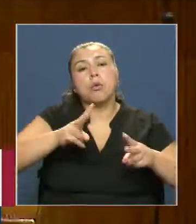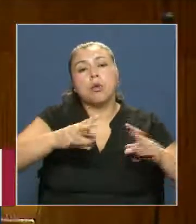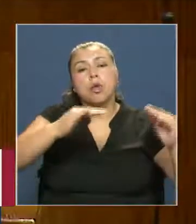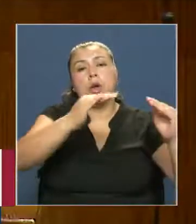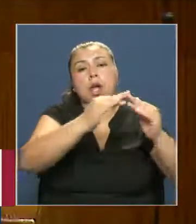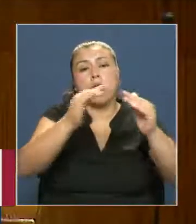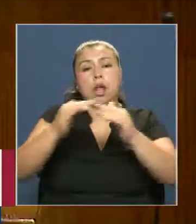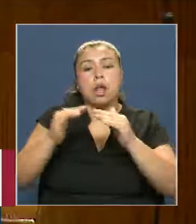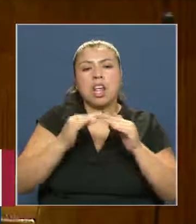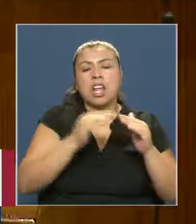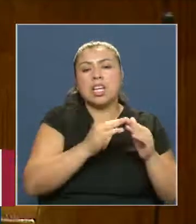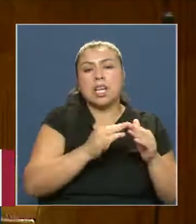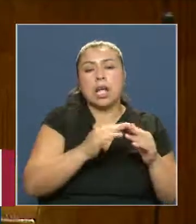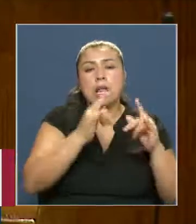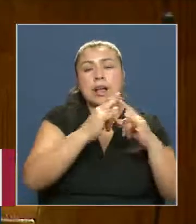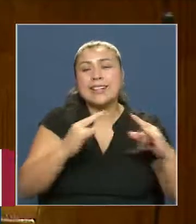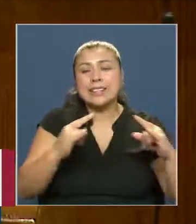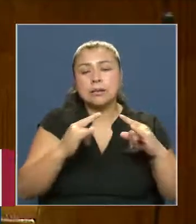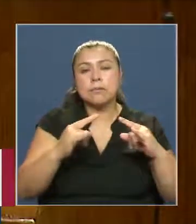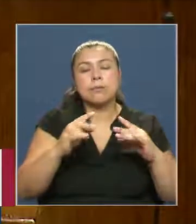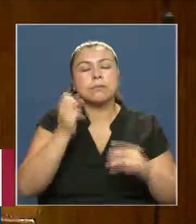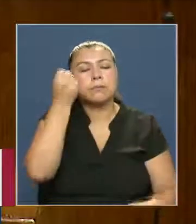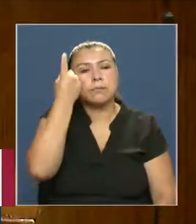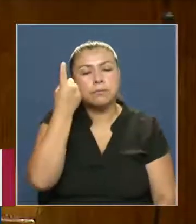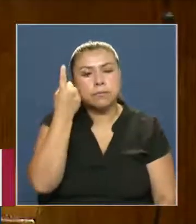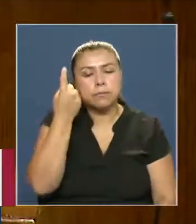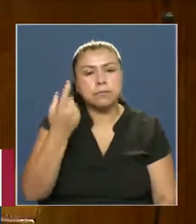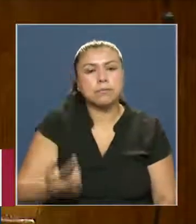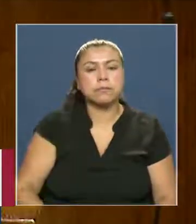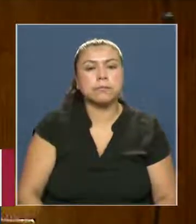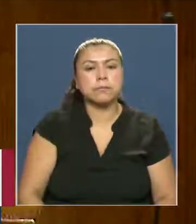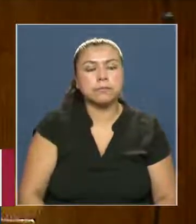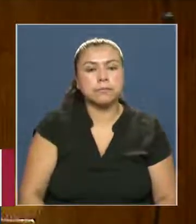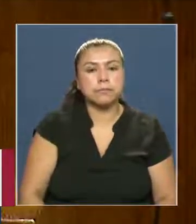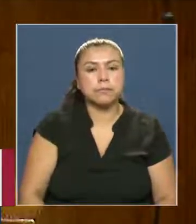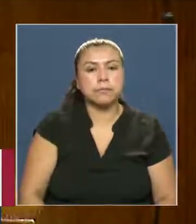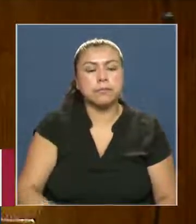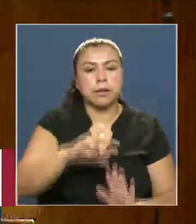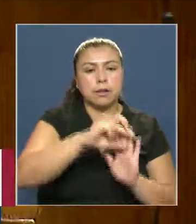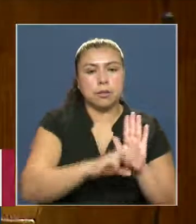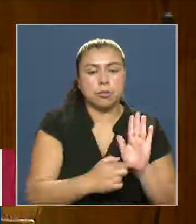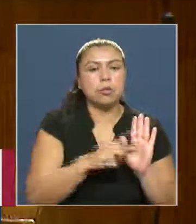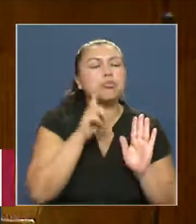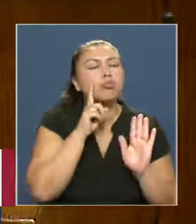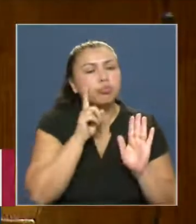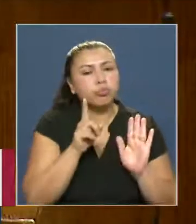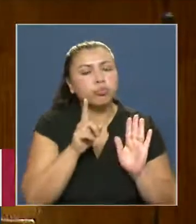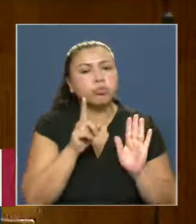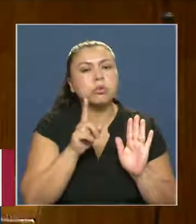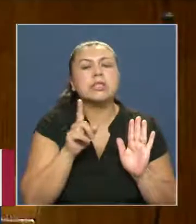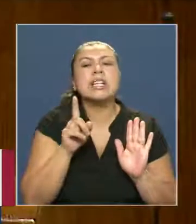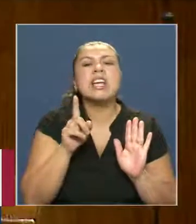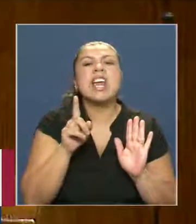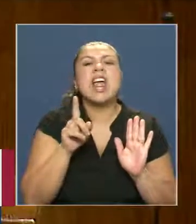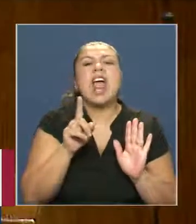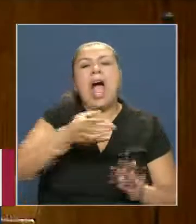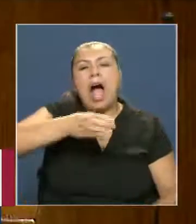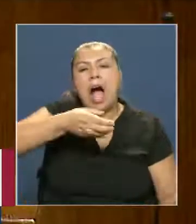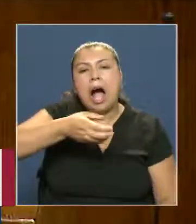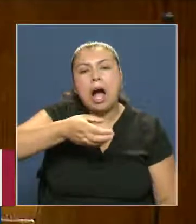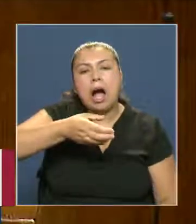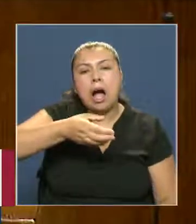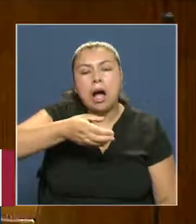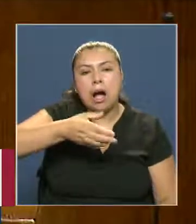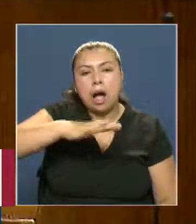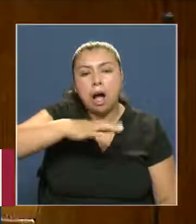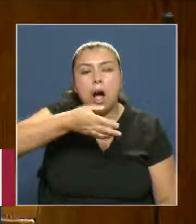rurales, se entenderá como urbanización suficiente si el proyecto cuenta con servicios de agua potable a través del